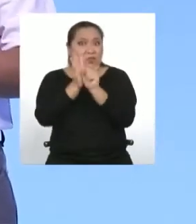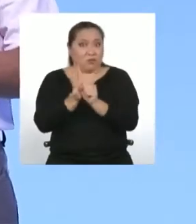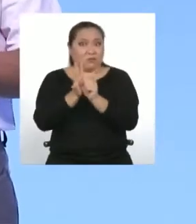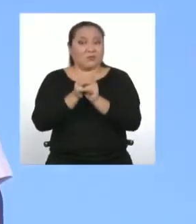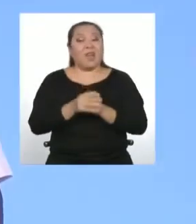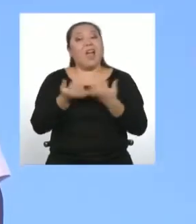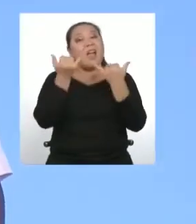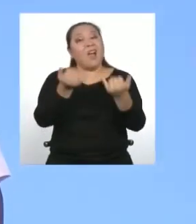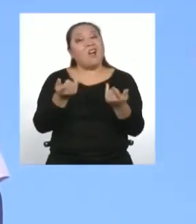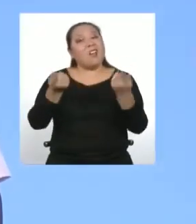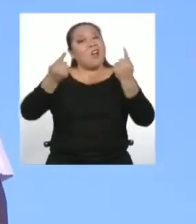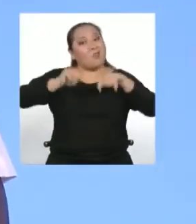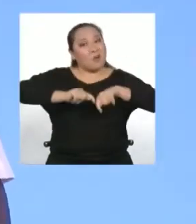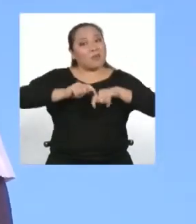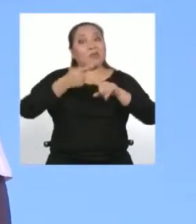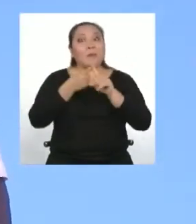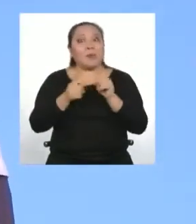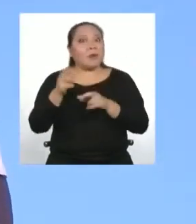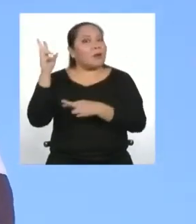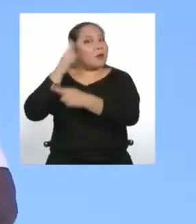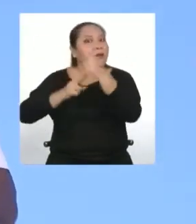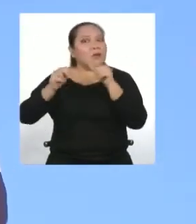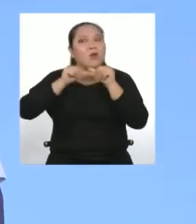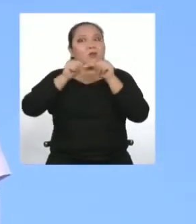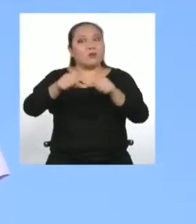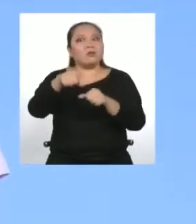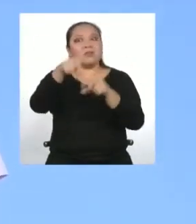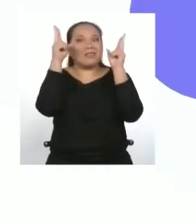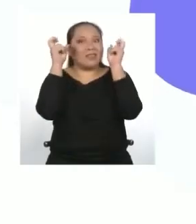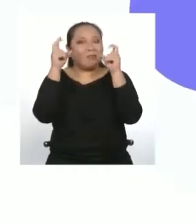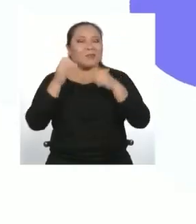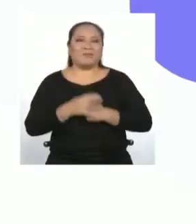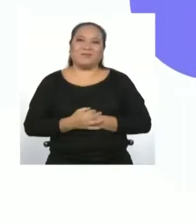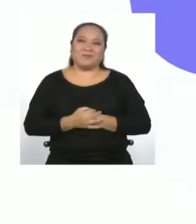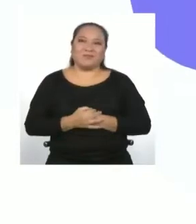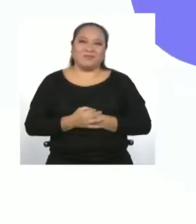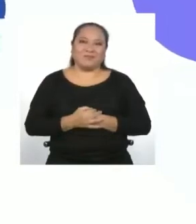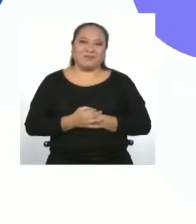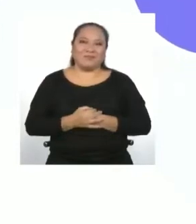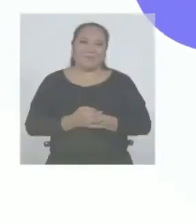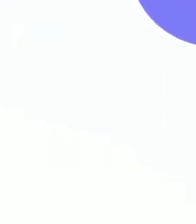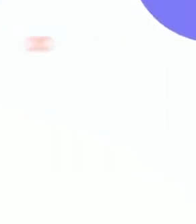una pausa, pero al regresar continuaremos con este interesante tema.